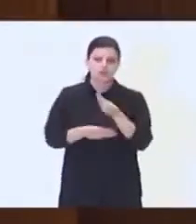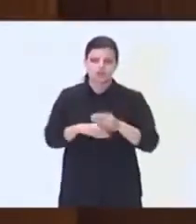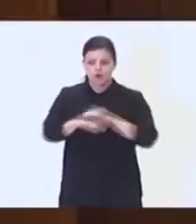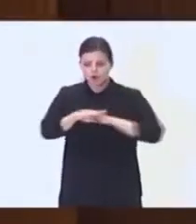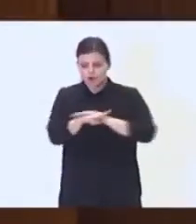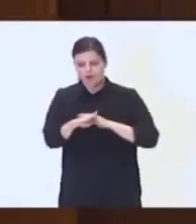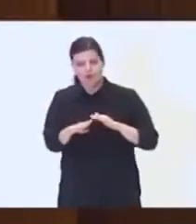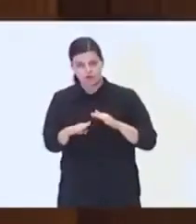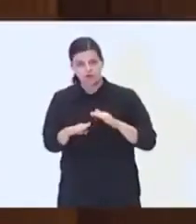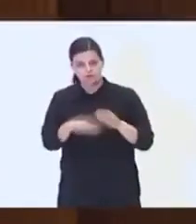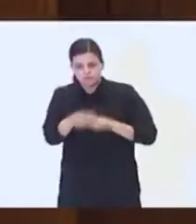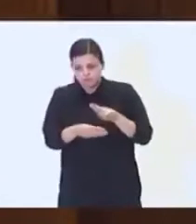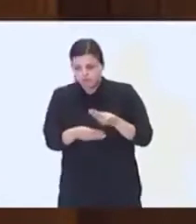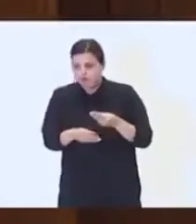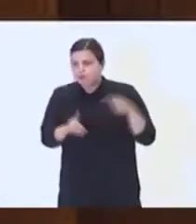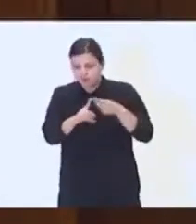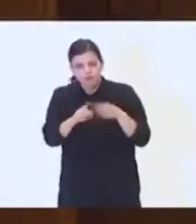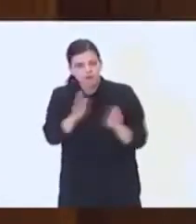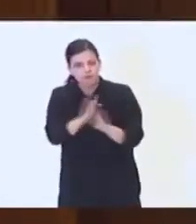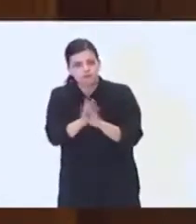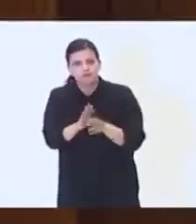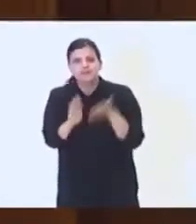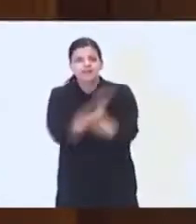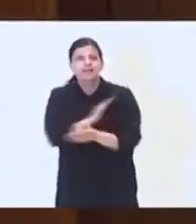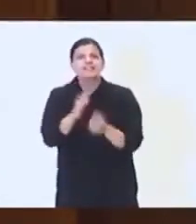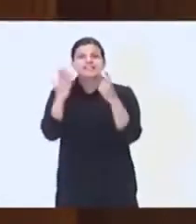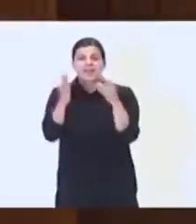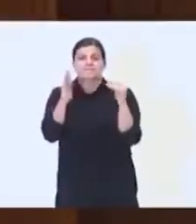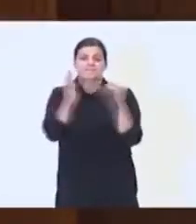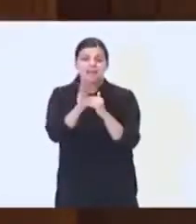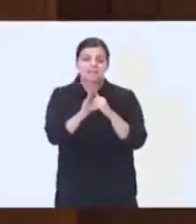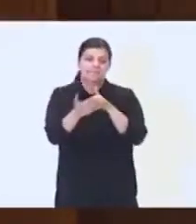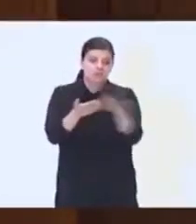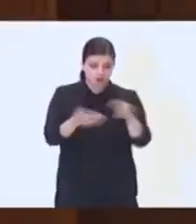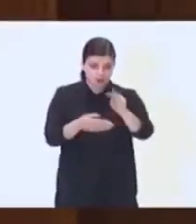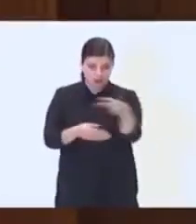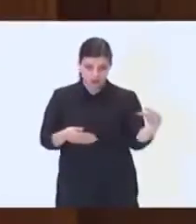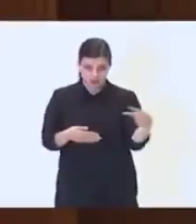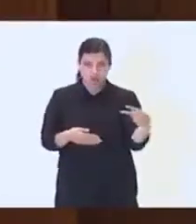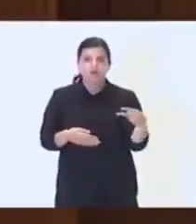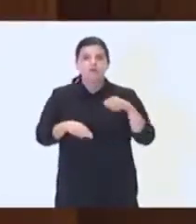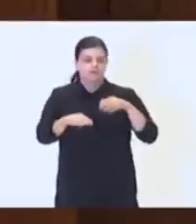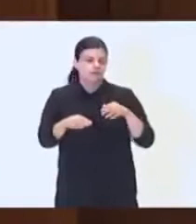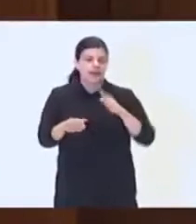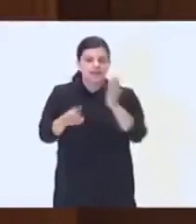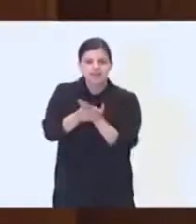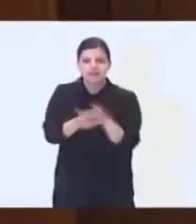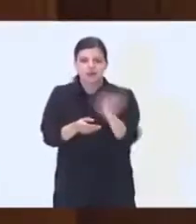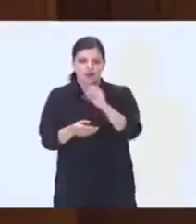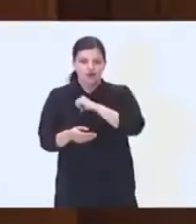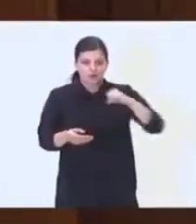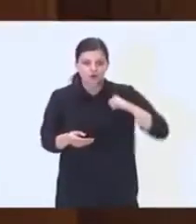Gobierno central para preservar, son 6.000 millones de euros los que han venido a Canarias para las líneas de avales ICO, ERTE o prestación de